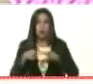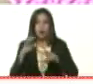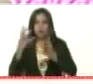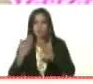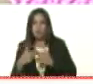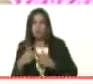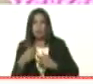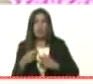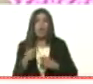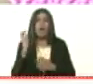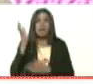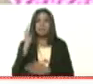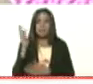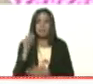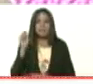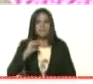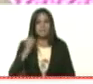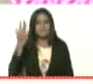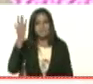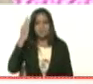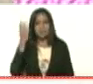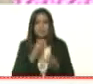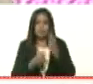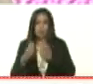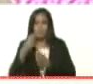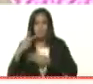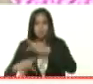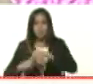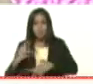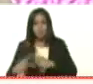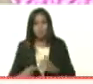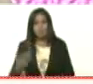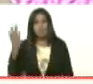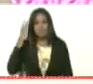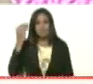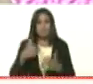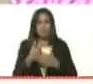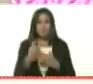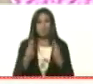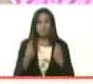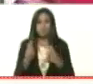con trabajadores que sí saben de verdad de economía productiva. Es mucho lo